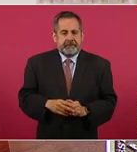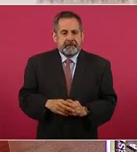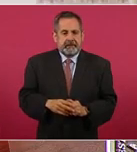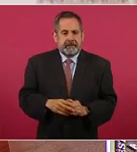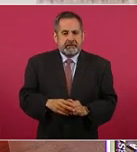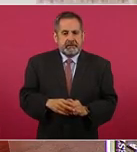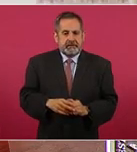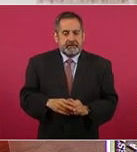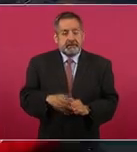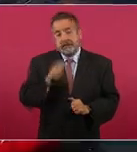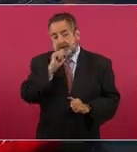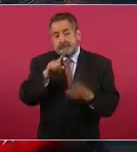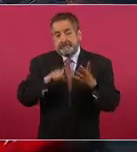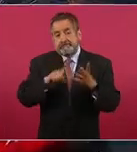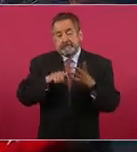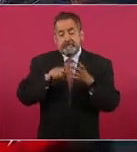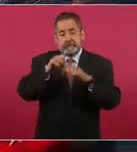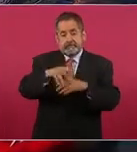las visas